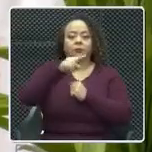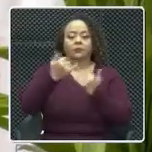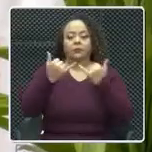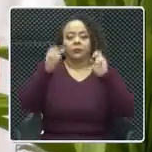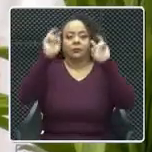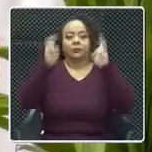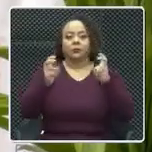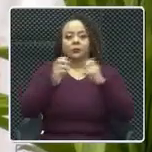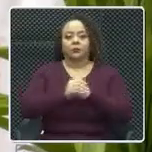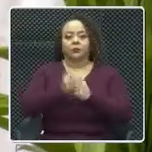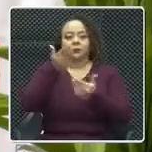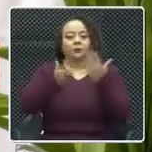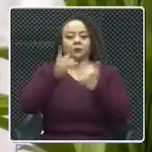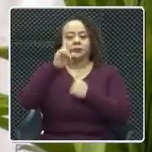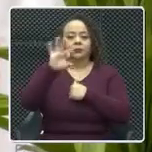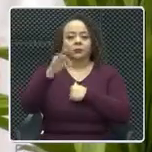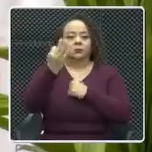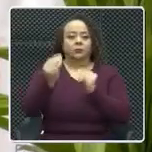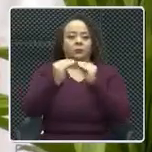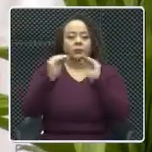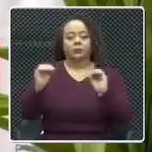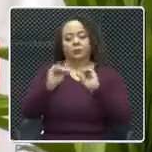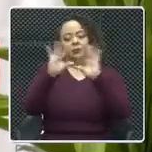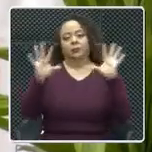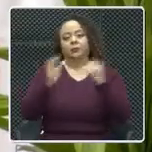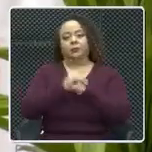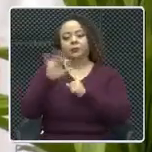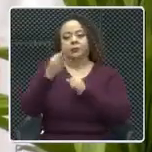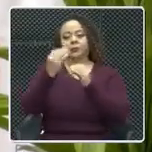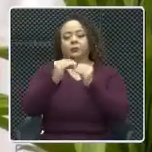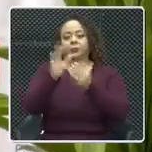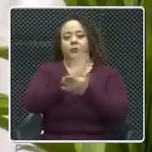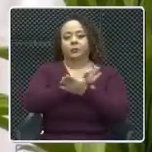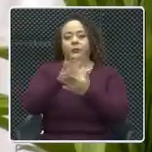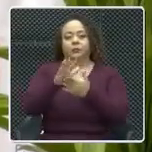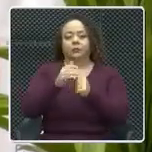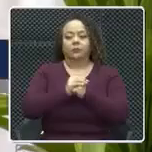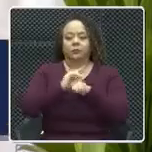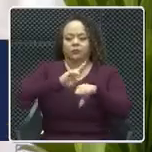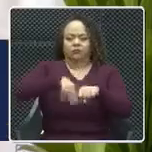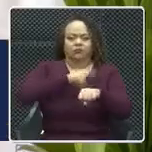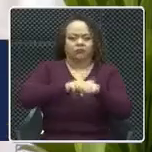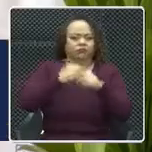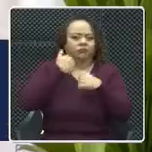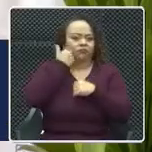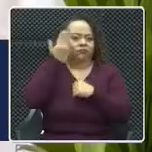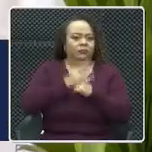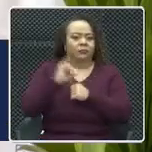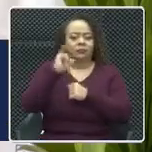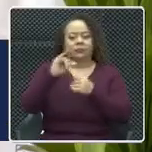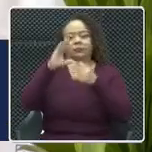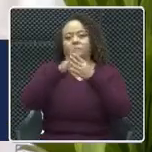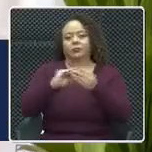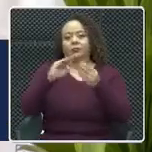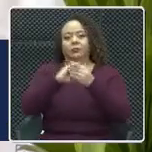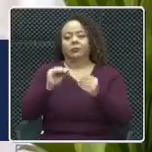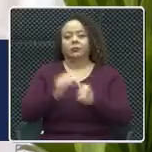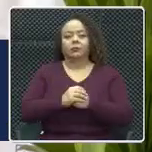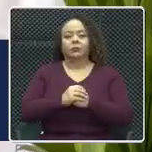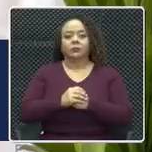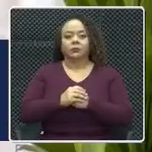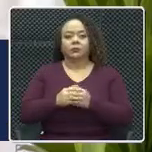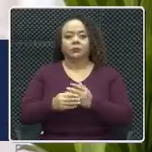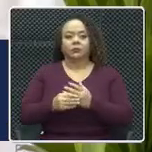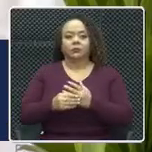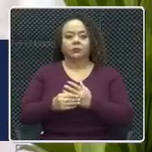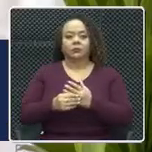temas, tal vez de una forma más clara, de una forma más transparente, orgánica, sencilla, como lo comentábamos uh-huh. ahora, uh-huh. donde